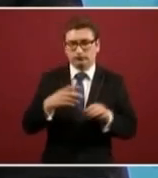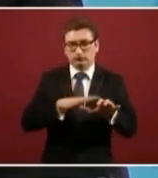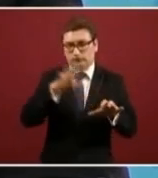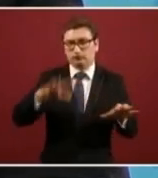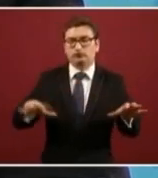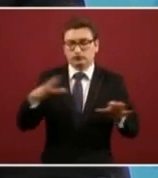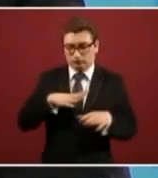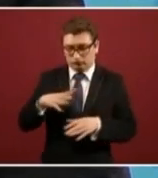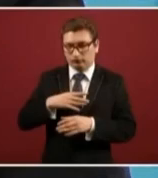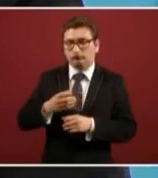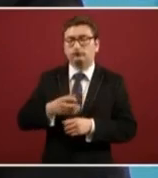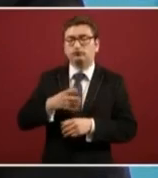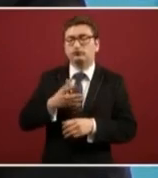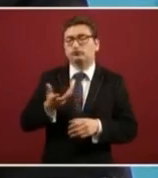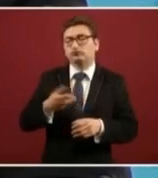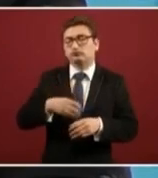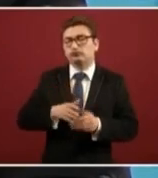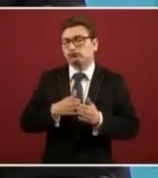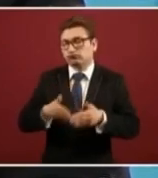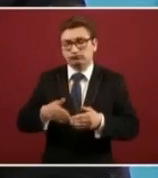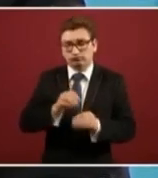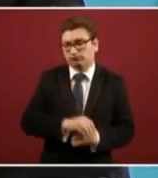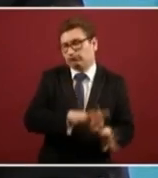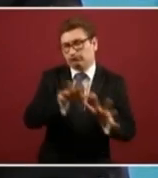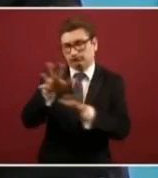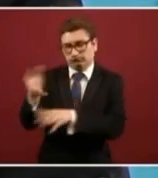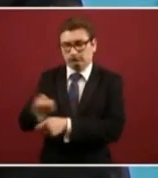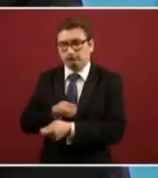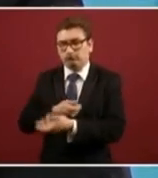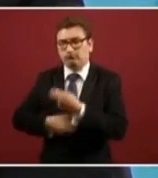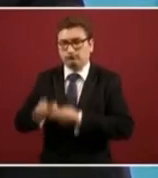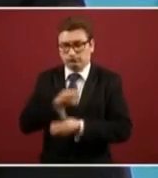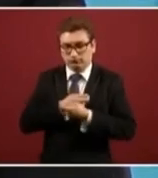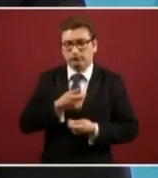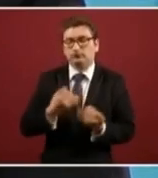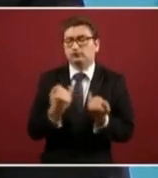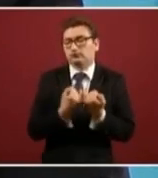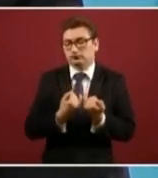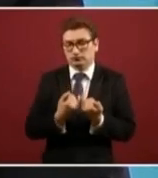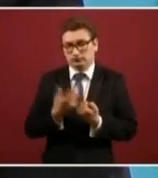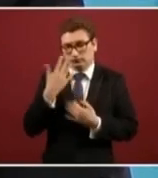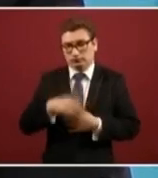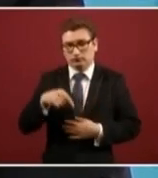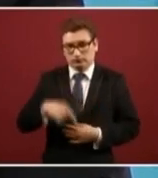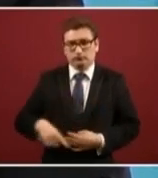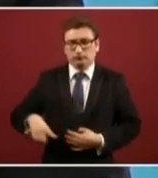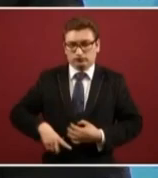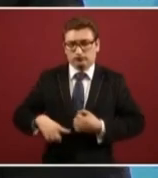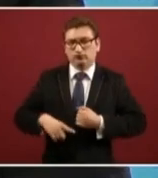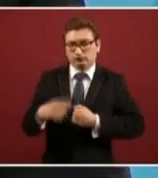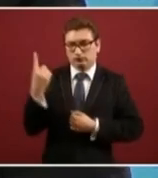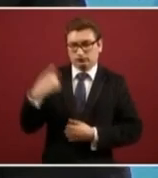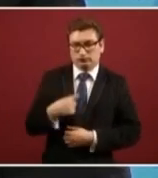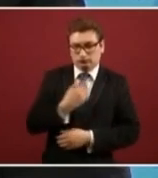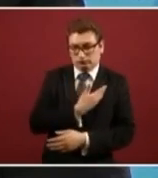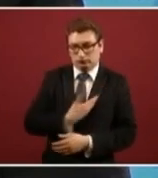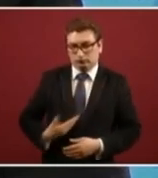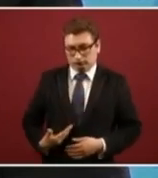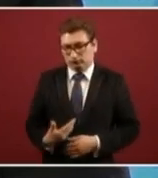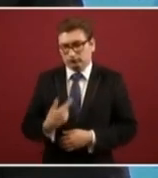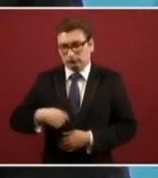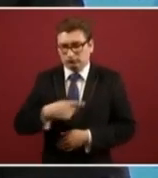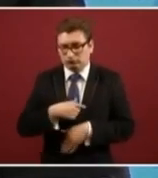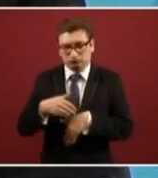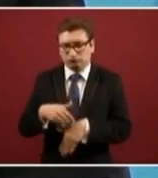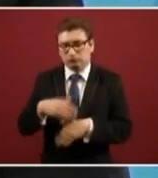acuícola, pesquera o las dos. Y en esta administración, por instrucción del presidente, estamos haciendo especial énfasis a